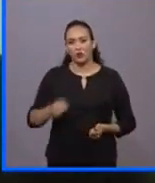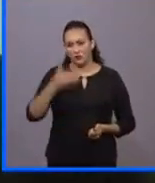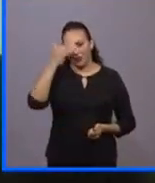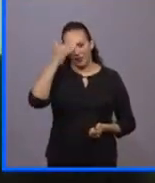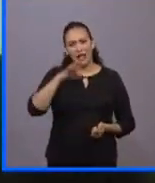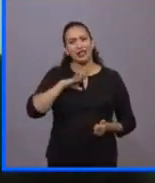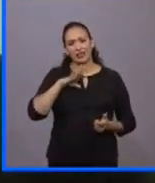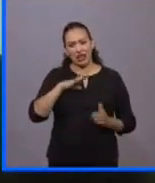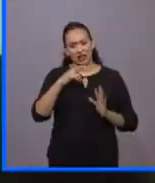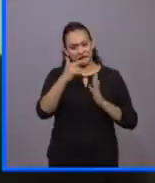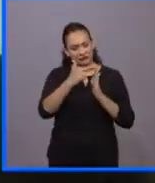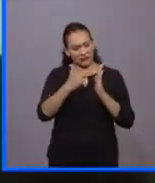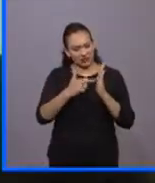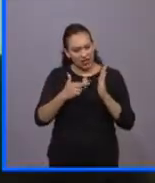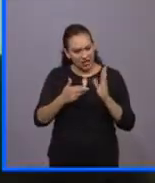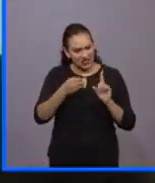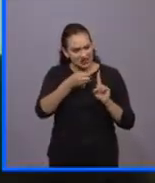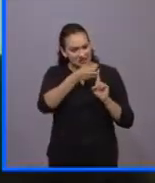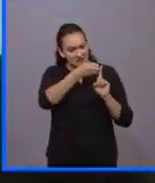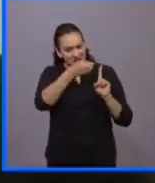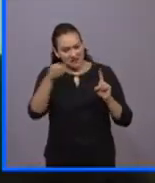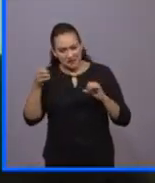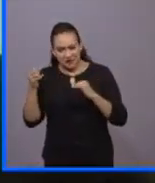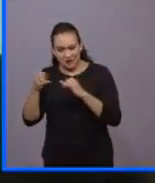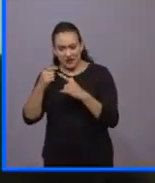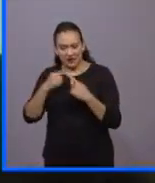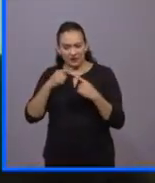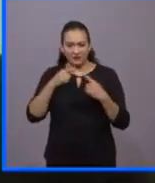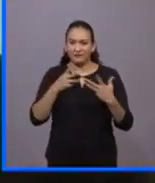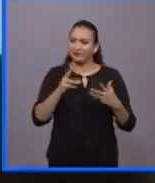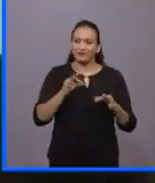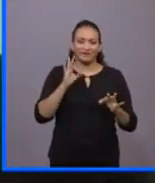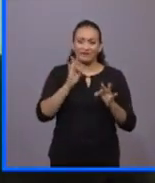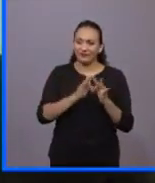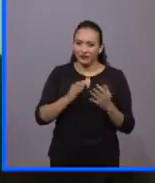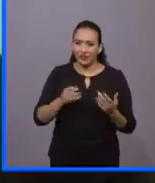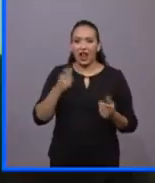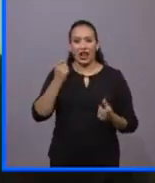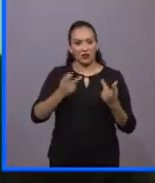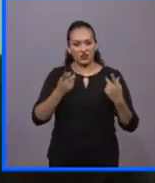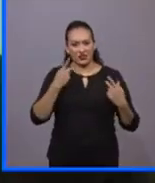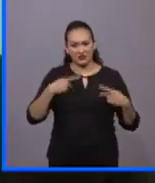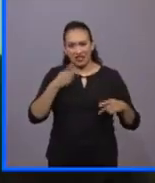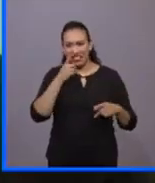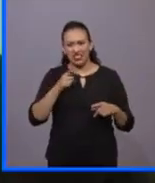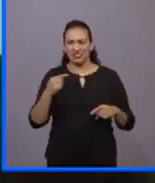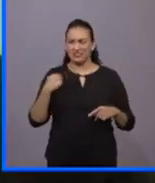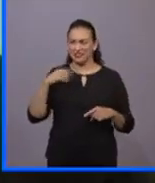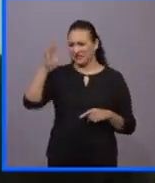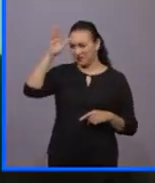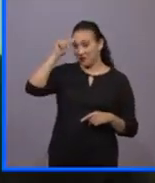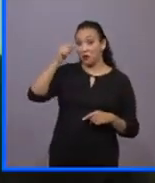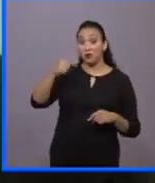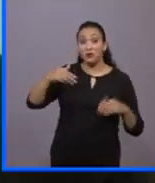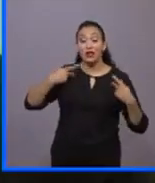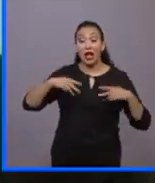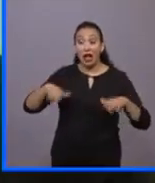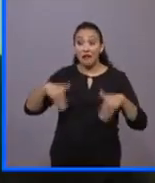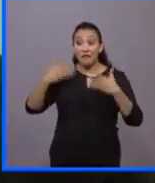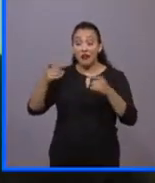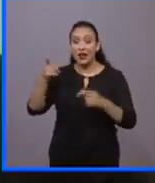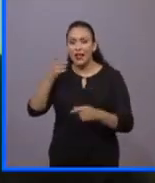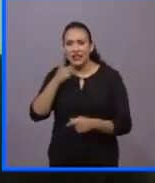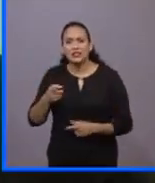hay estructuras que no responden, inercias que se resisten al cambio y muchas personas que están allá afuera